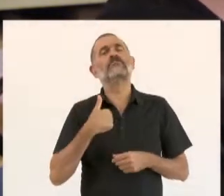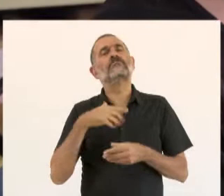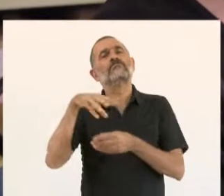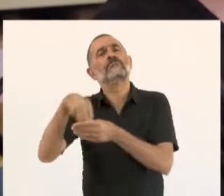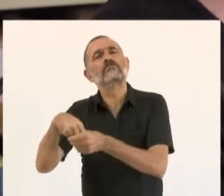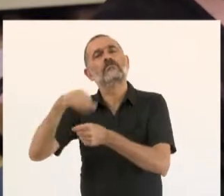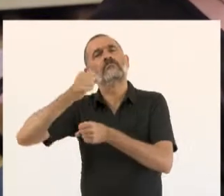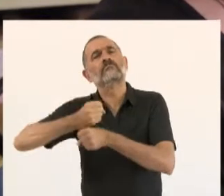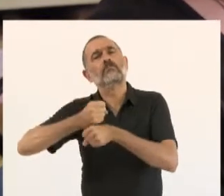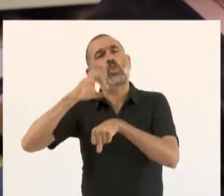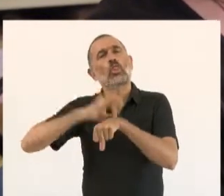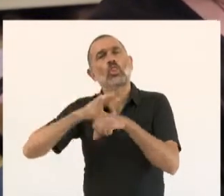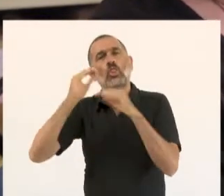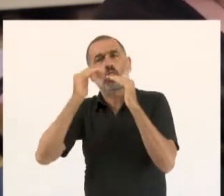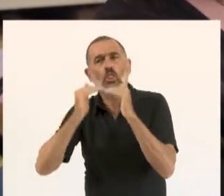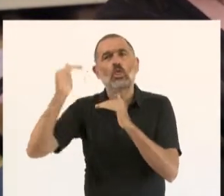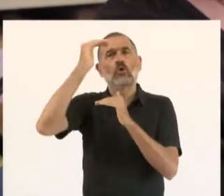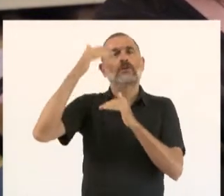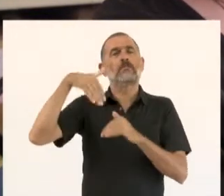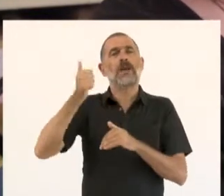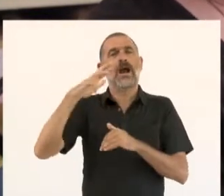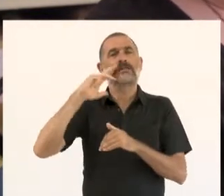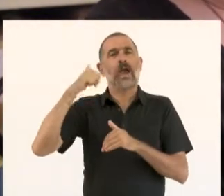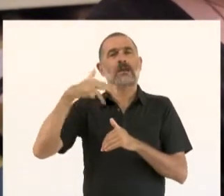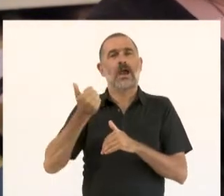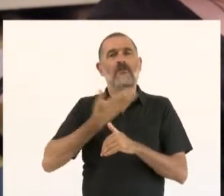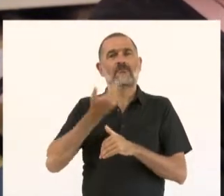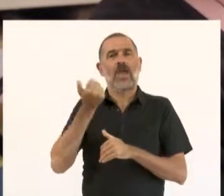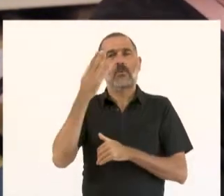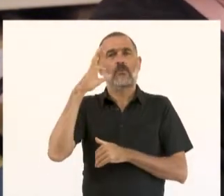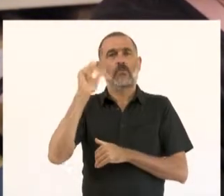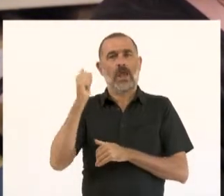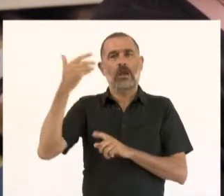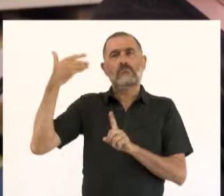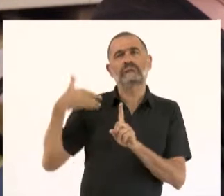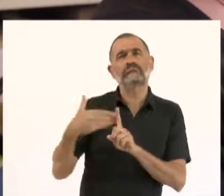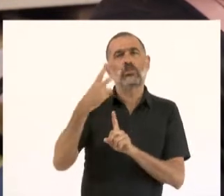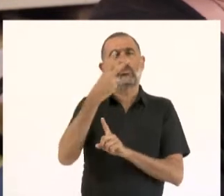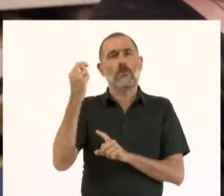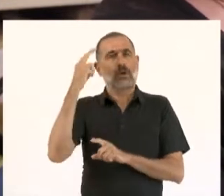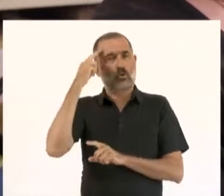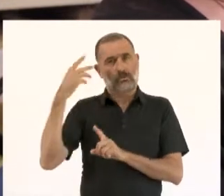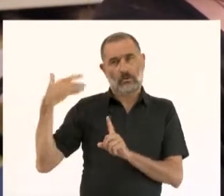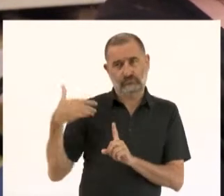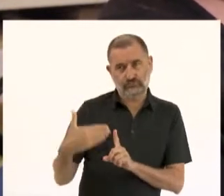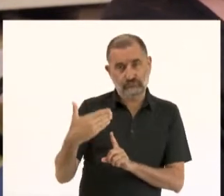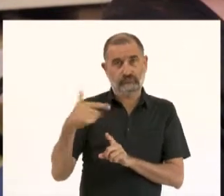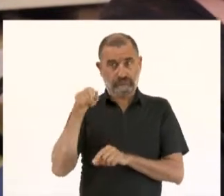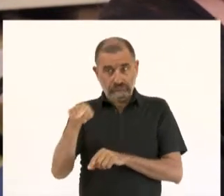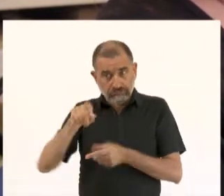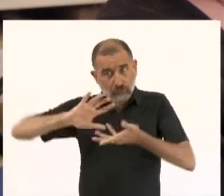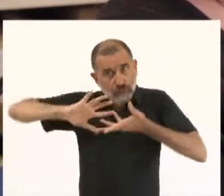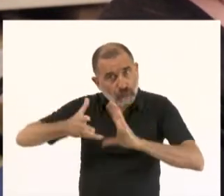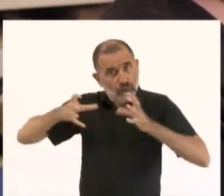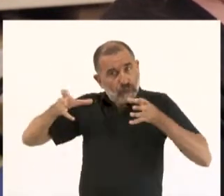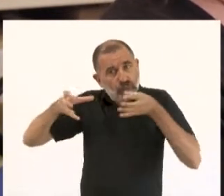trabajando con la doctora Mariana Fabra desde el año 2009 en un equipo que se armó a raíz